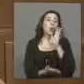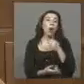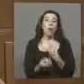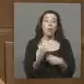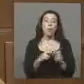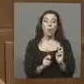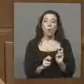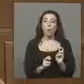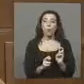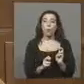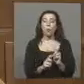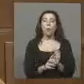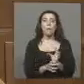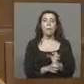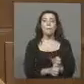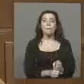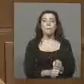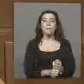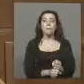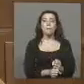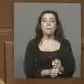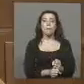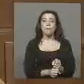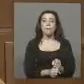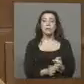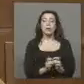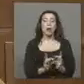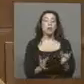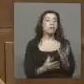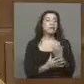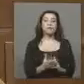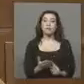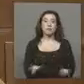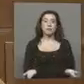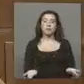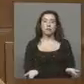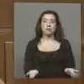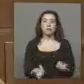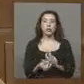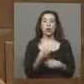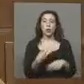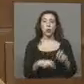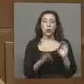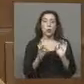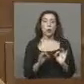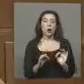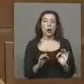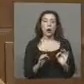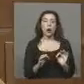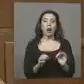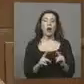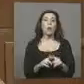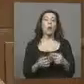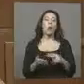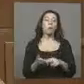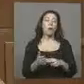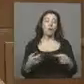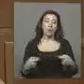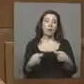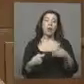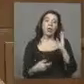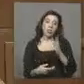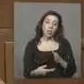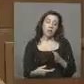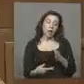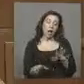evidentemente la presión legítima desaparece. La huelga es un momento de confrontación y hay que